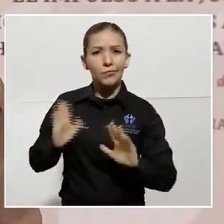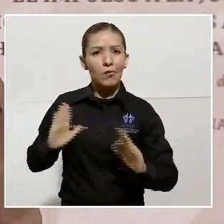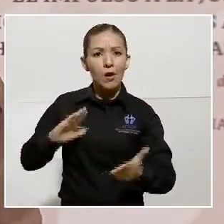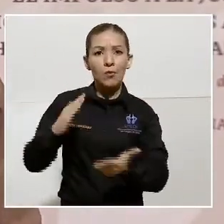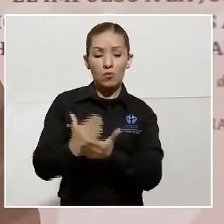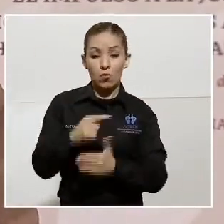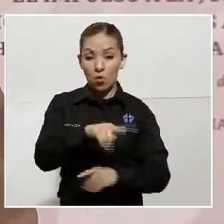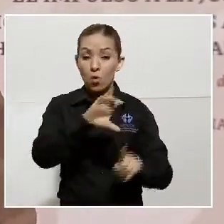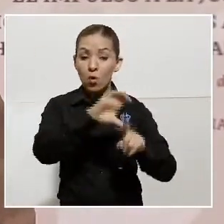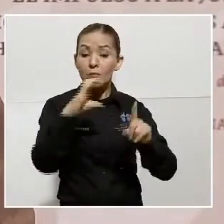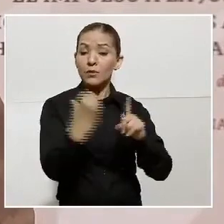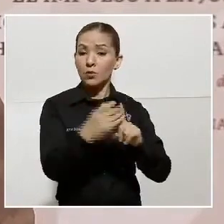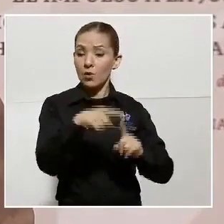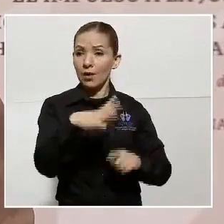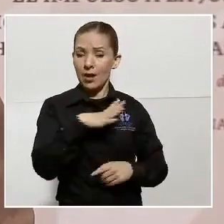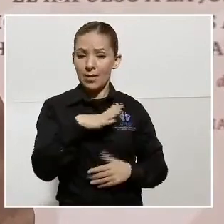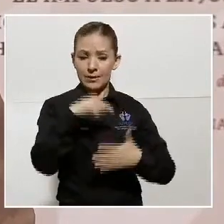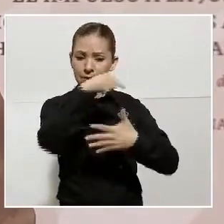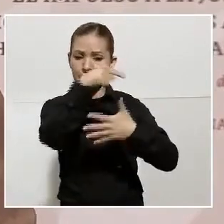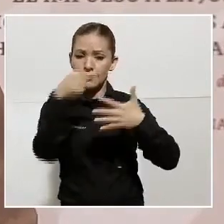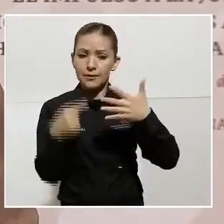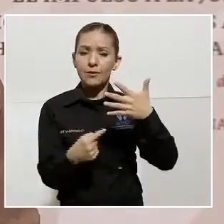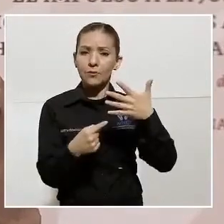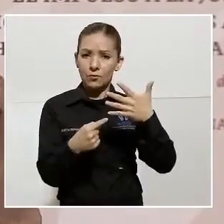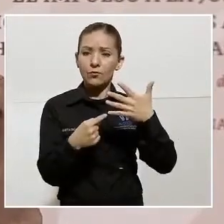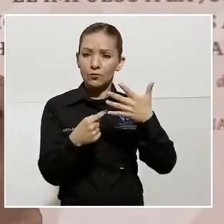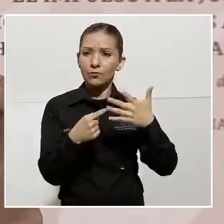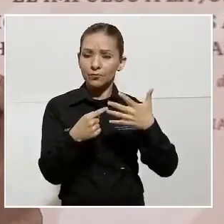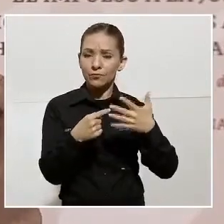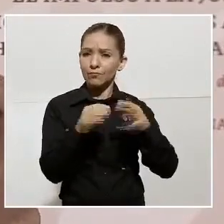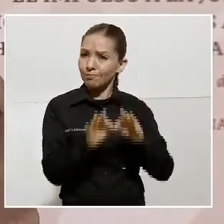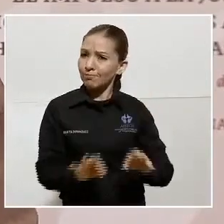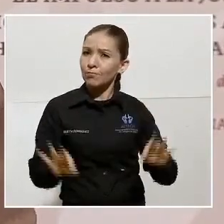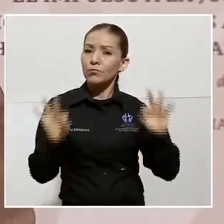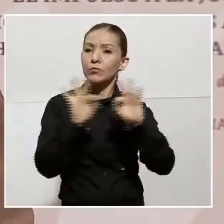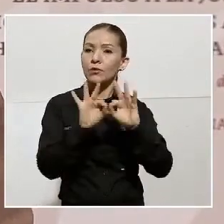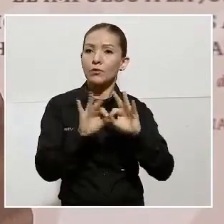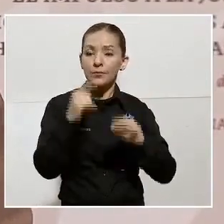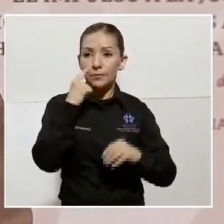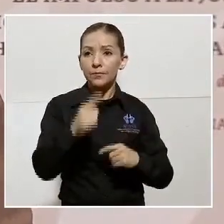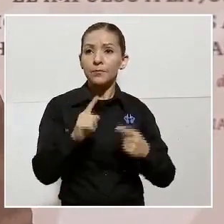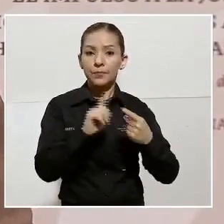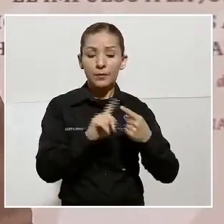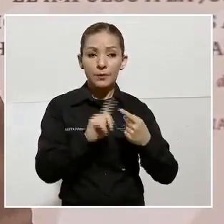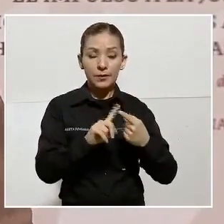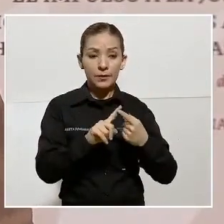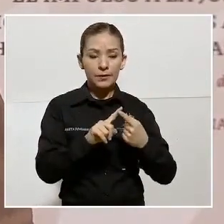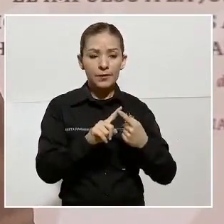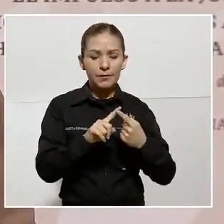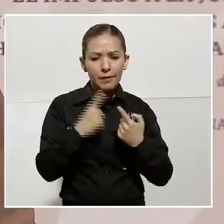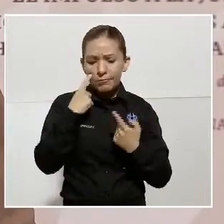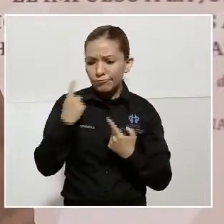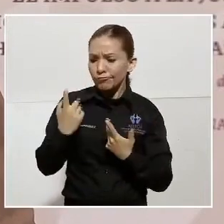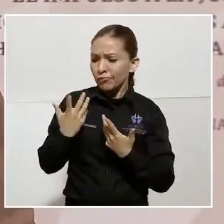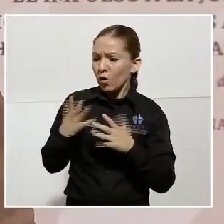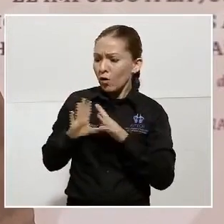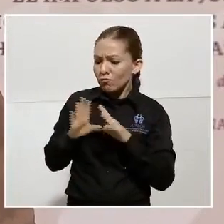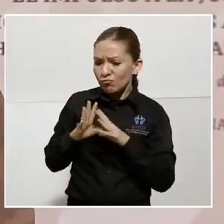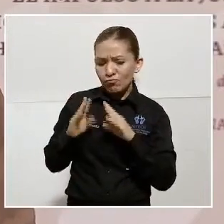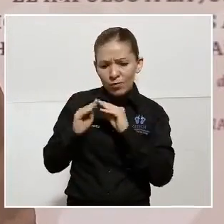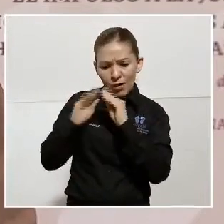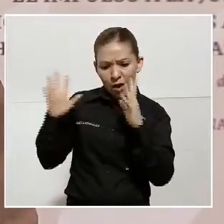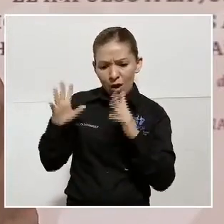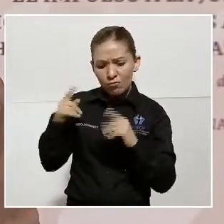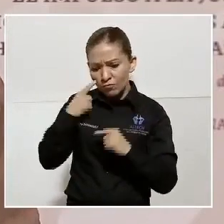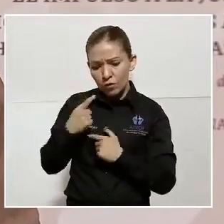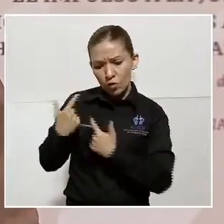Comisión contará con 5 instrumentos fundamentales: un mecanismo de esclarecimiento histórico encabezado por